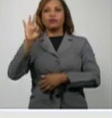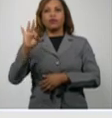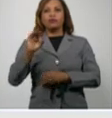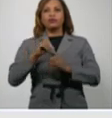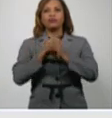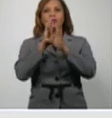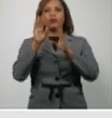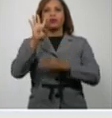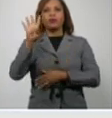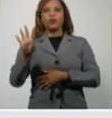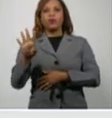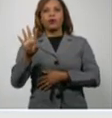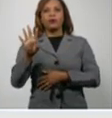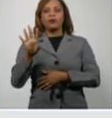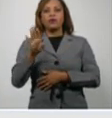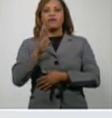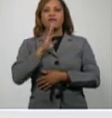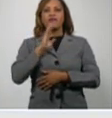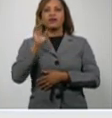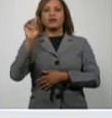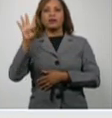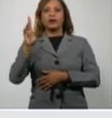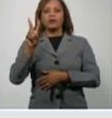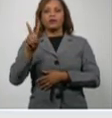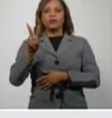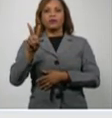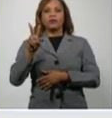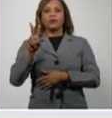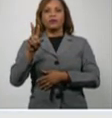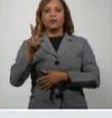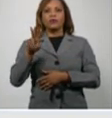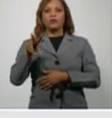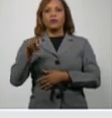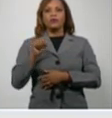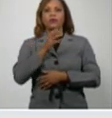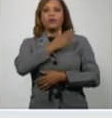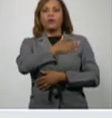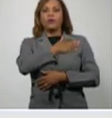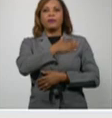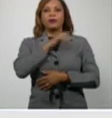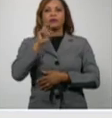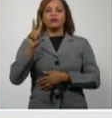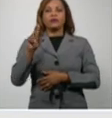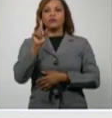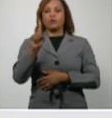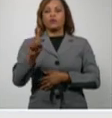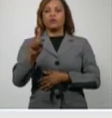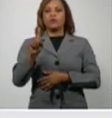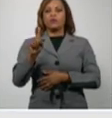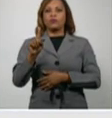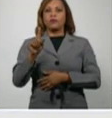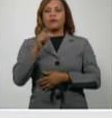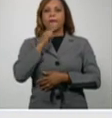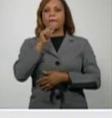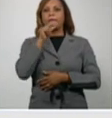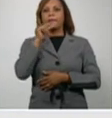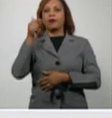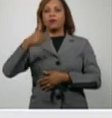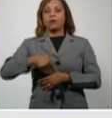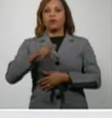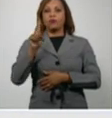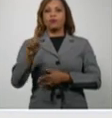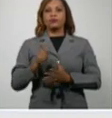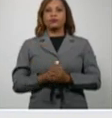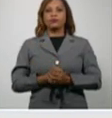4, Batabanao con 2 y Nueva Paz y Bejucal con 1 cada uno. En Matanzas se diagnostican